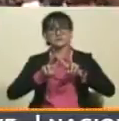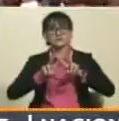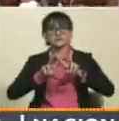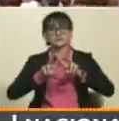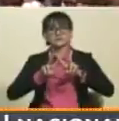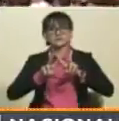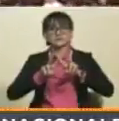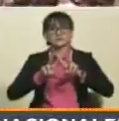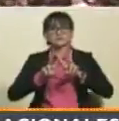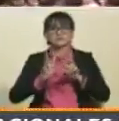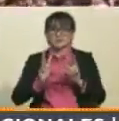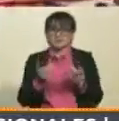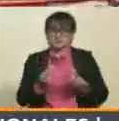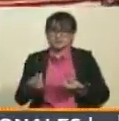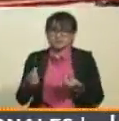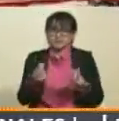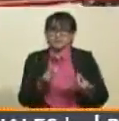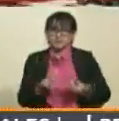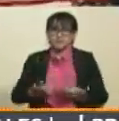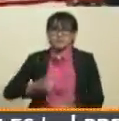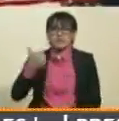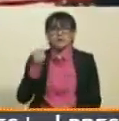Tenemos que dinamizar aún más.